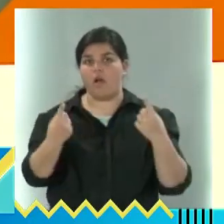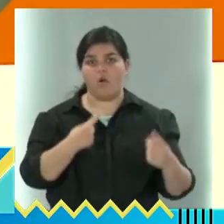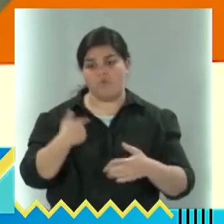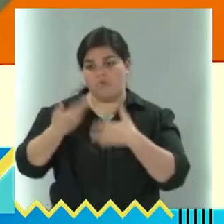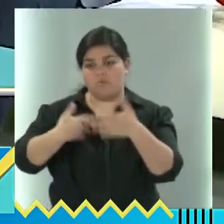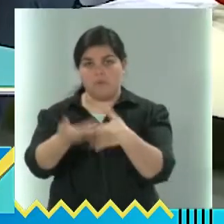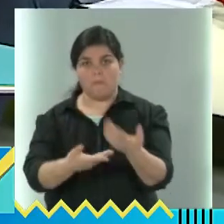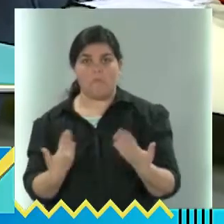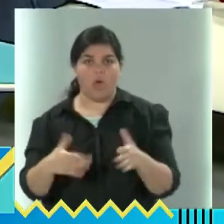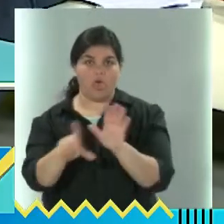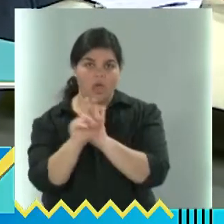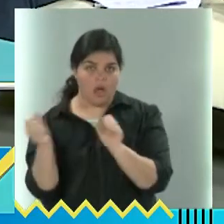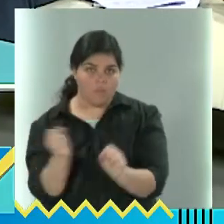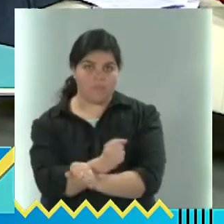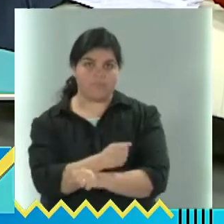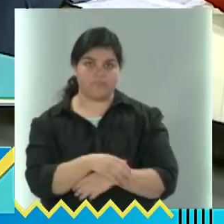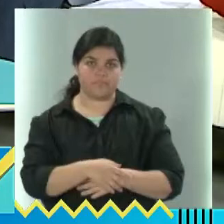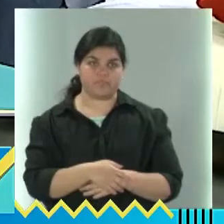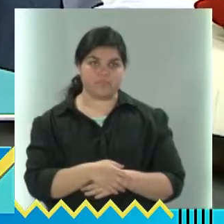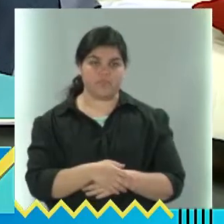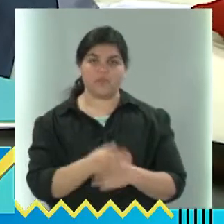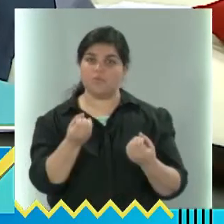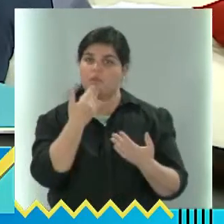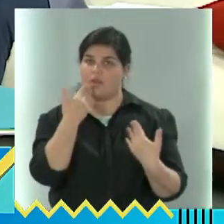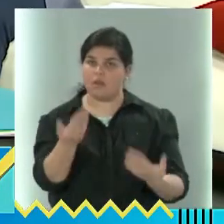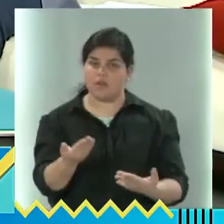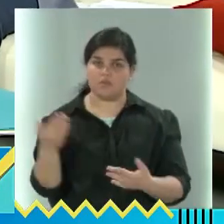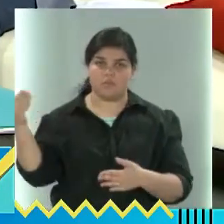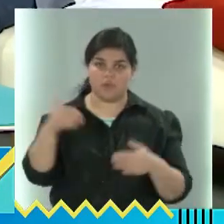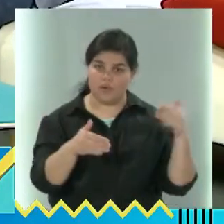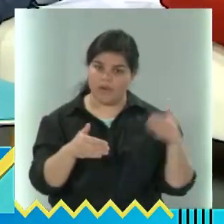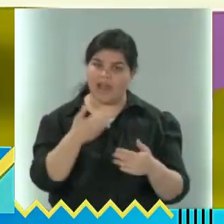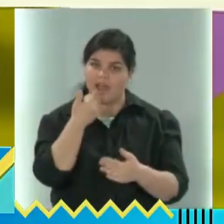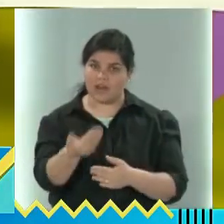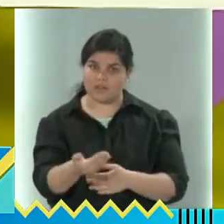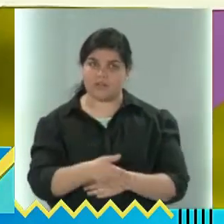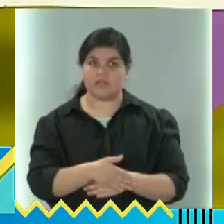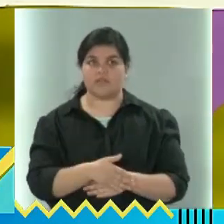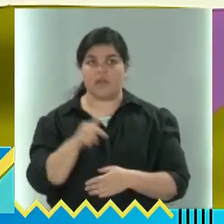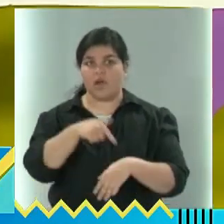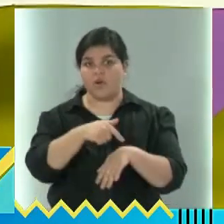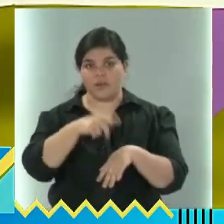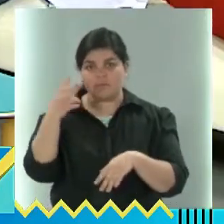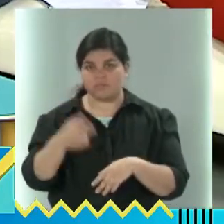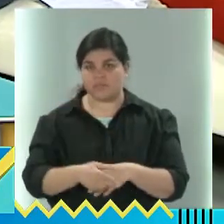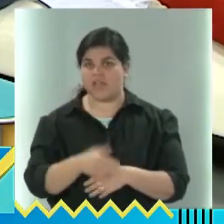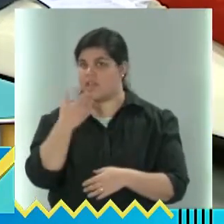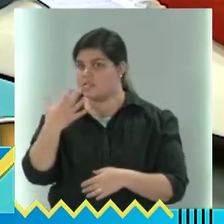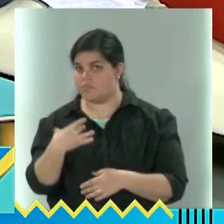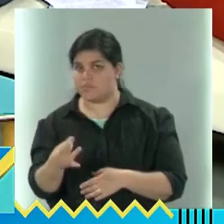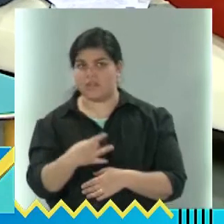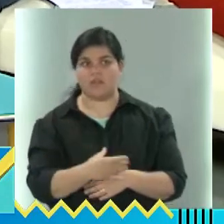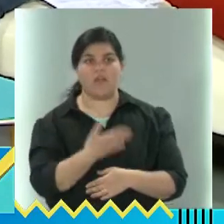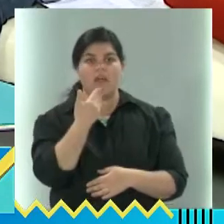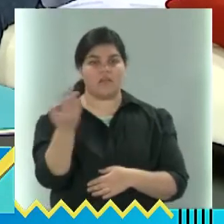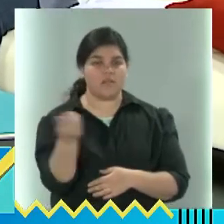actuación legislativa. Bien, bueno, senadores, muchas gracias por haber estado presentes, se nos acabó el tiempo, pero por supuesto que el debate va a seguir. Muchas gracias, Adrián,